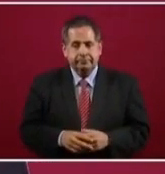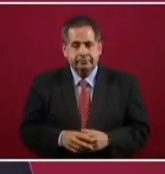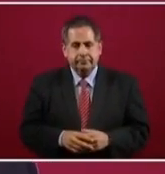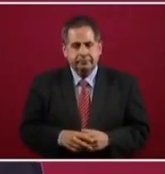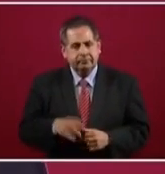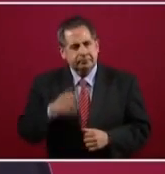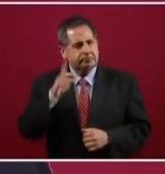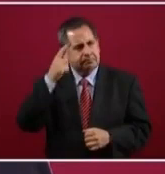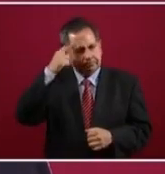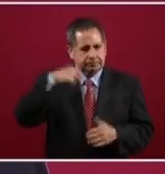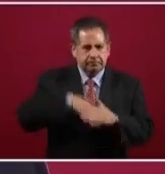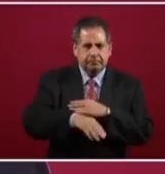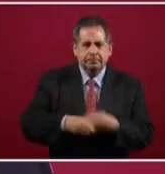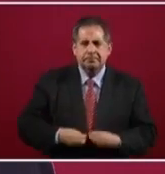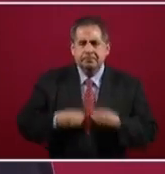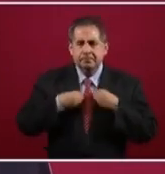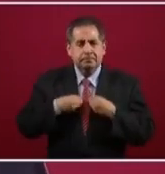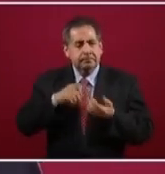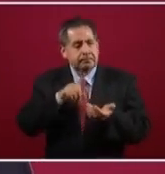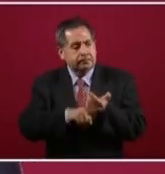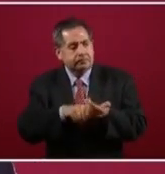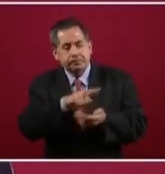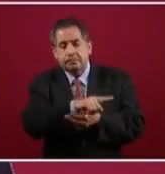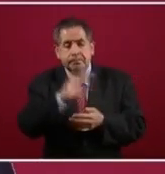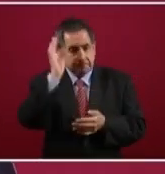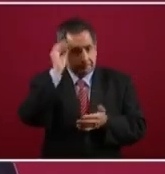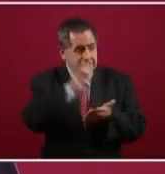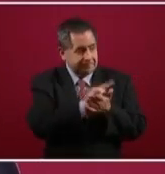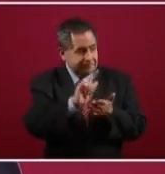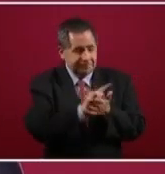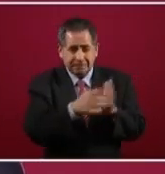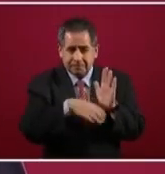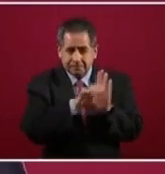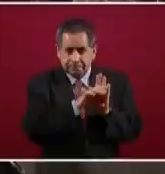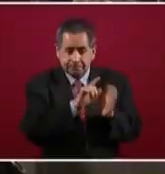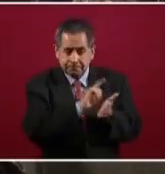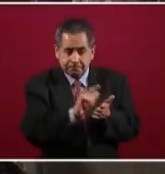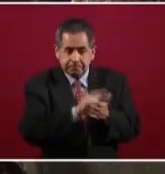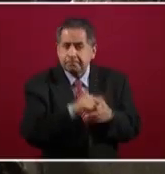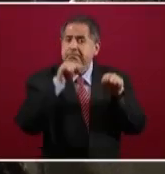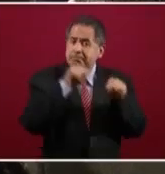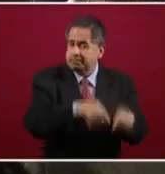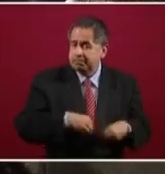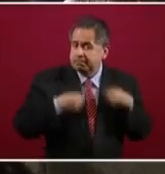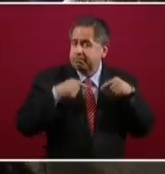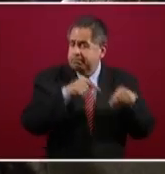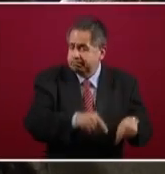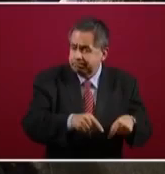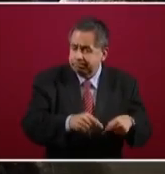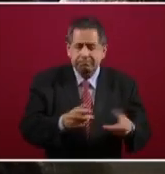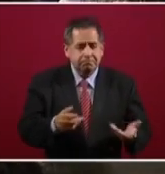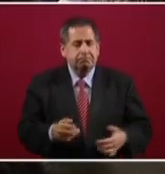a vivir a lo que era la intendencia del imperio.